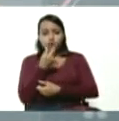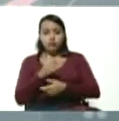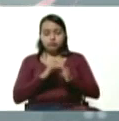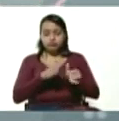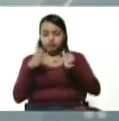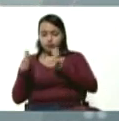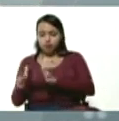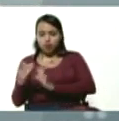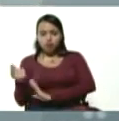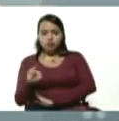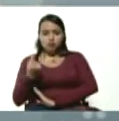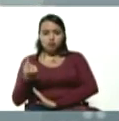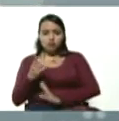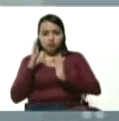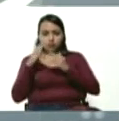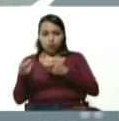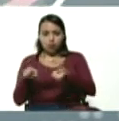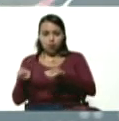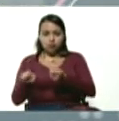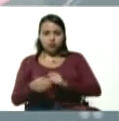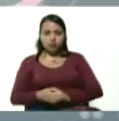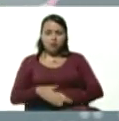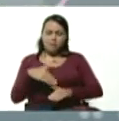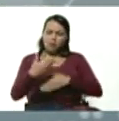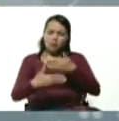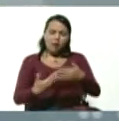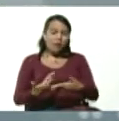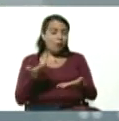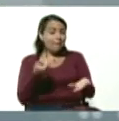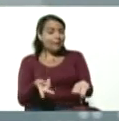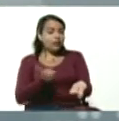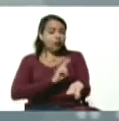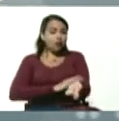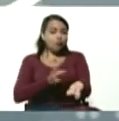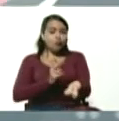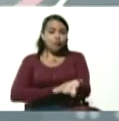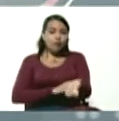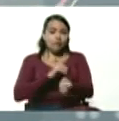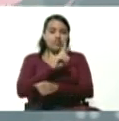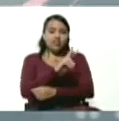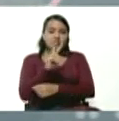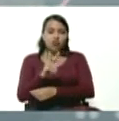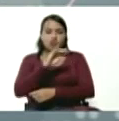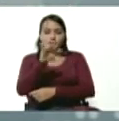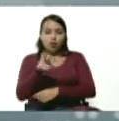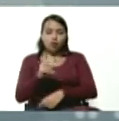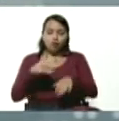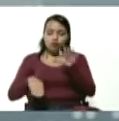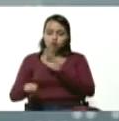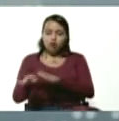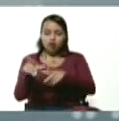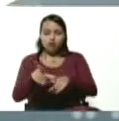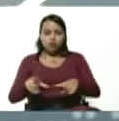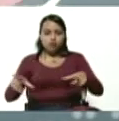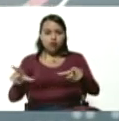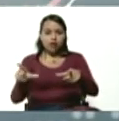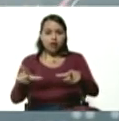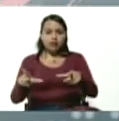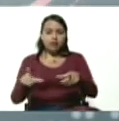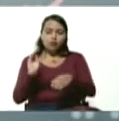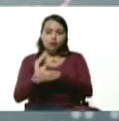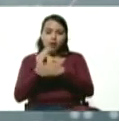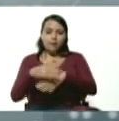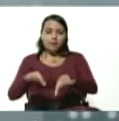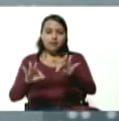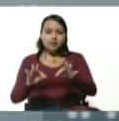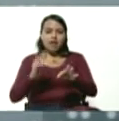y la evolución fue muy mala. El 22 de junio fue ingresado a la unidad de cuidados intensivos conectado a la ventilación mecánica